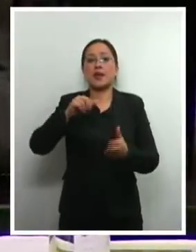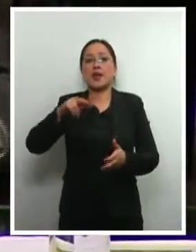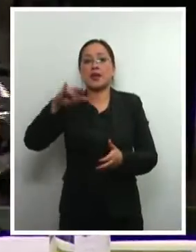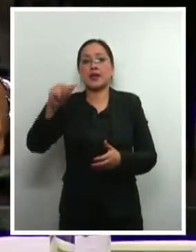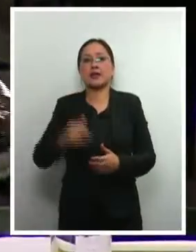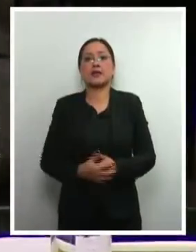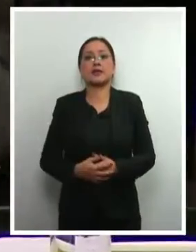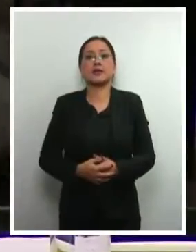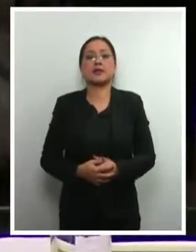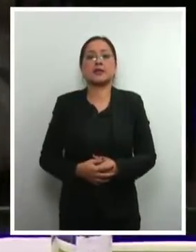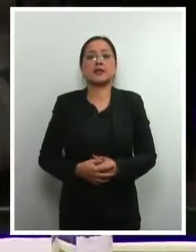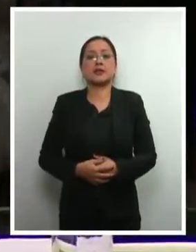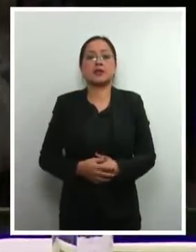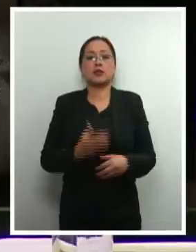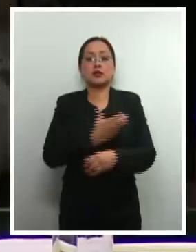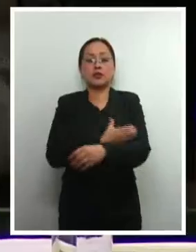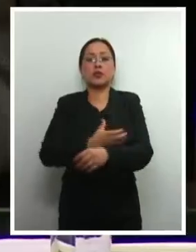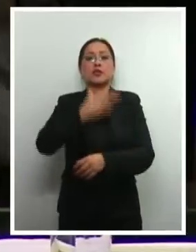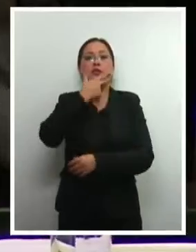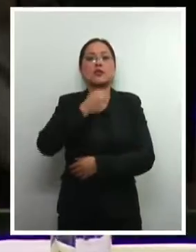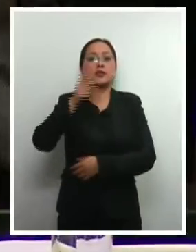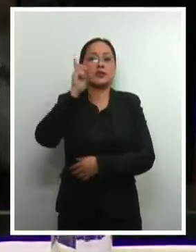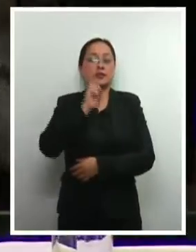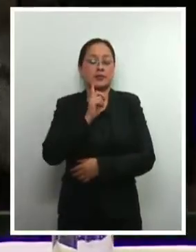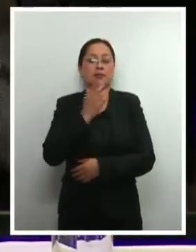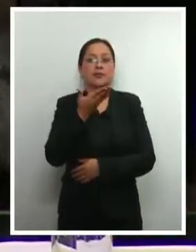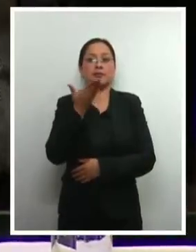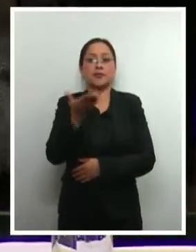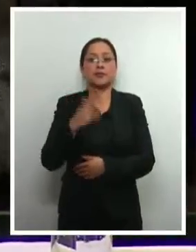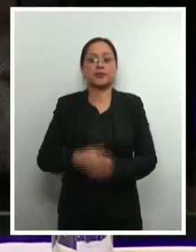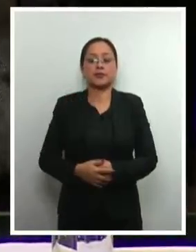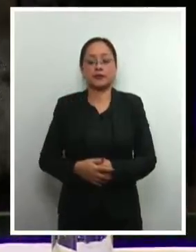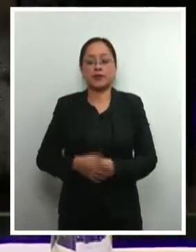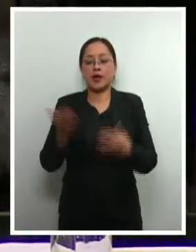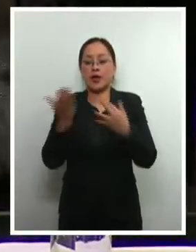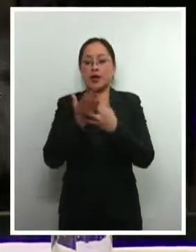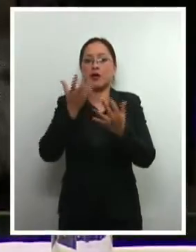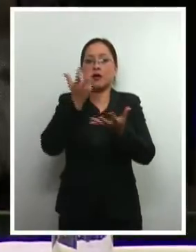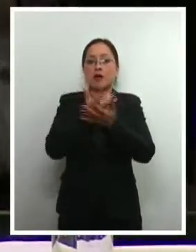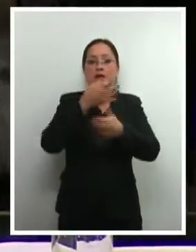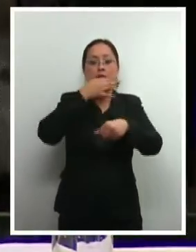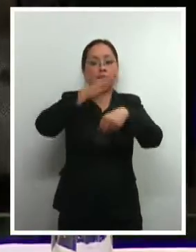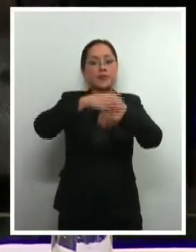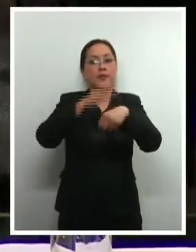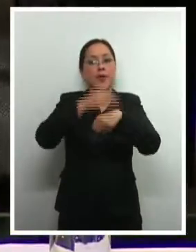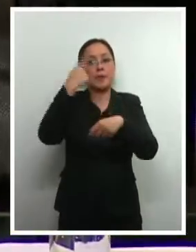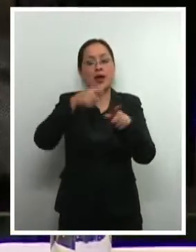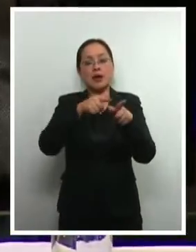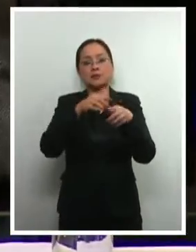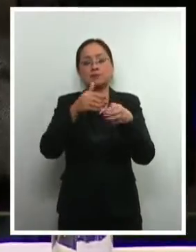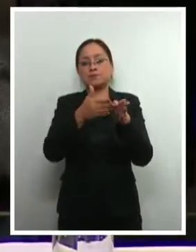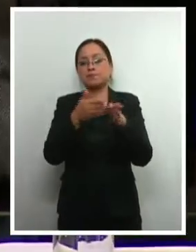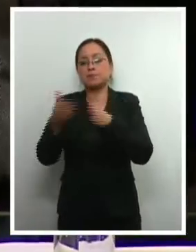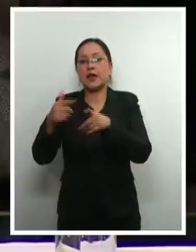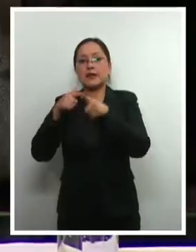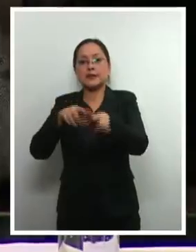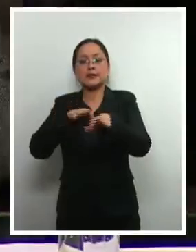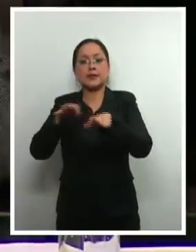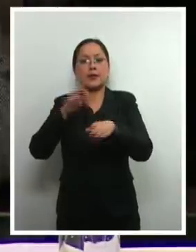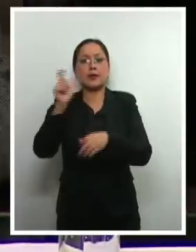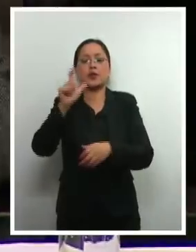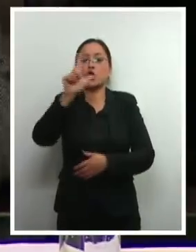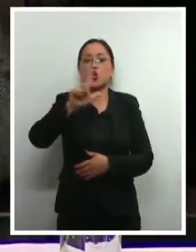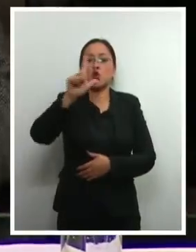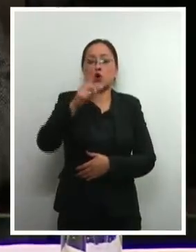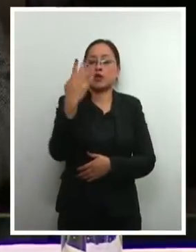Minería. Compañeras y compañeros, vamos a decretar un receso para reanudar nuestros trabajos el